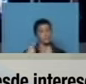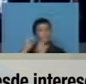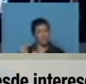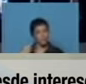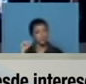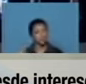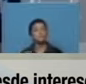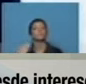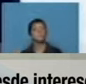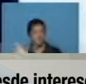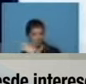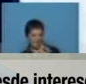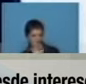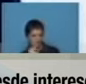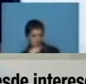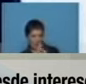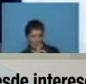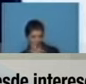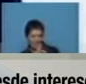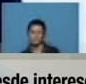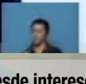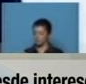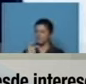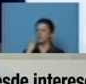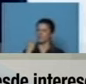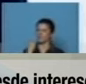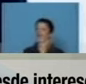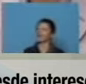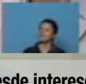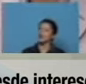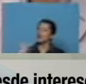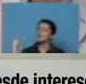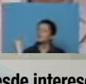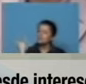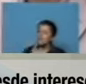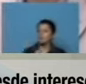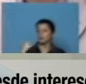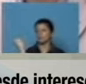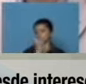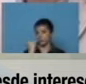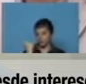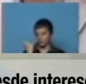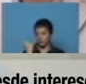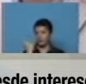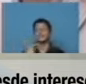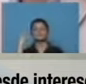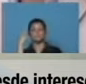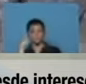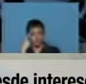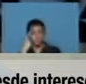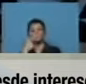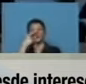ven, el Estado siempre es necesario. Y cuando está conducido desde los intereses